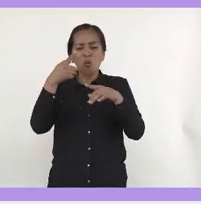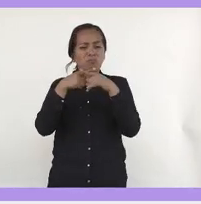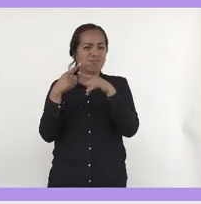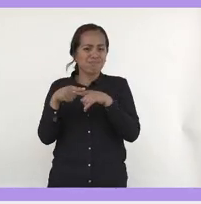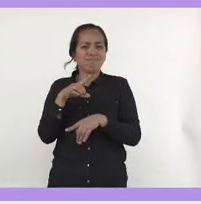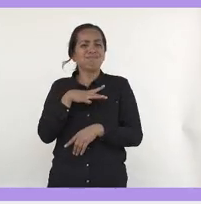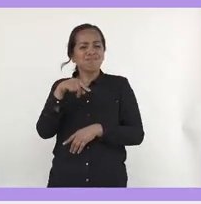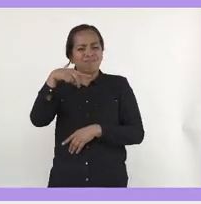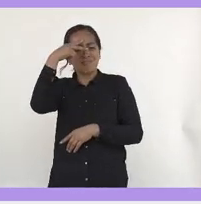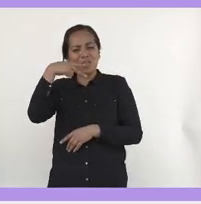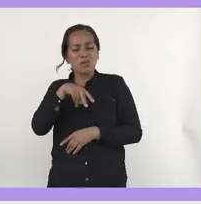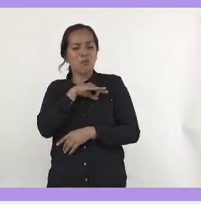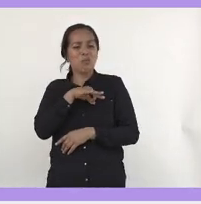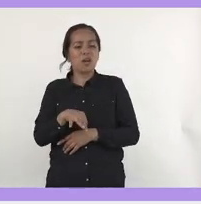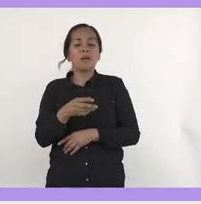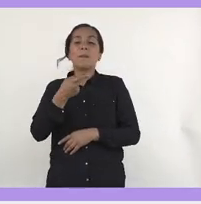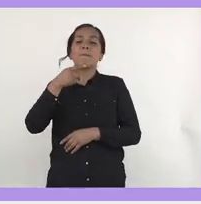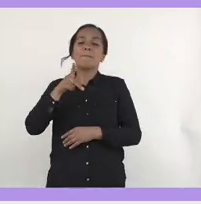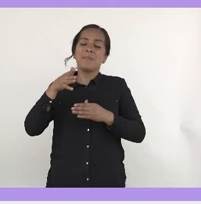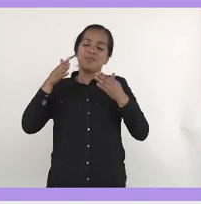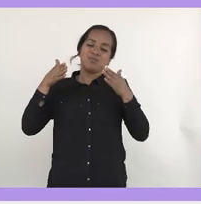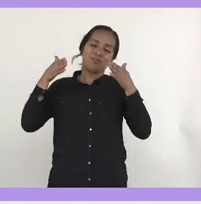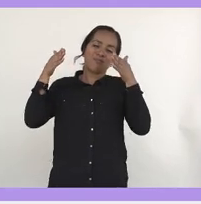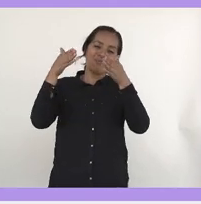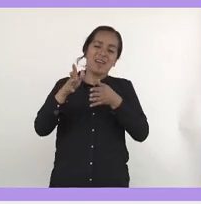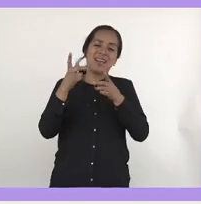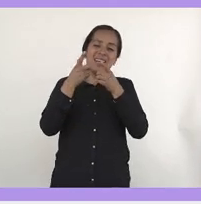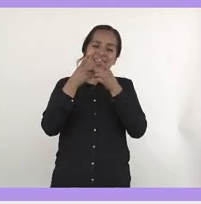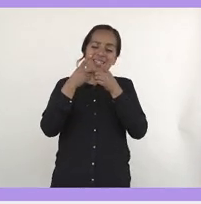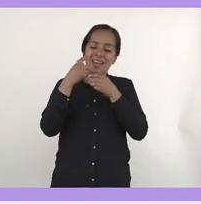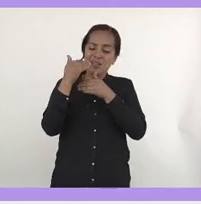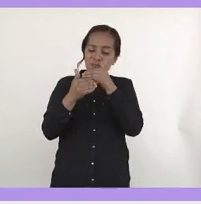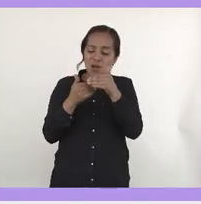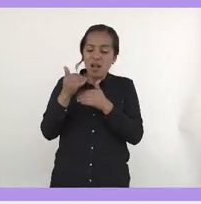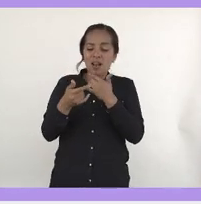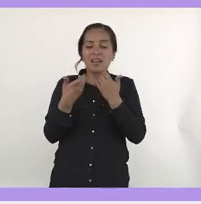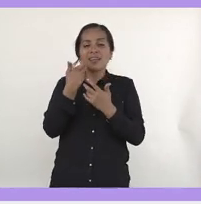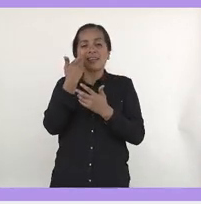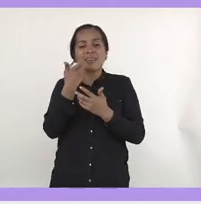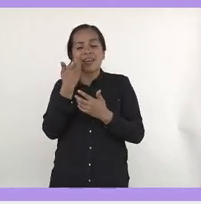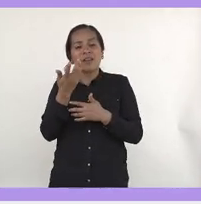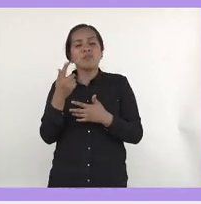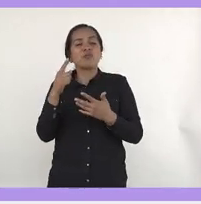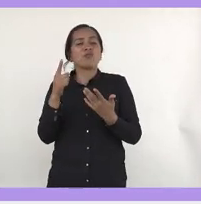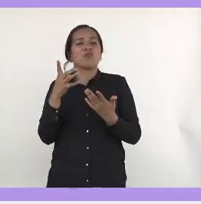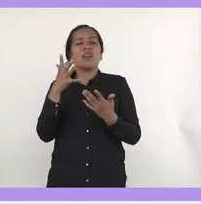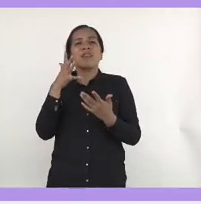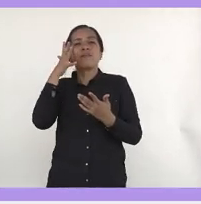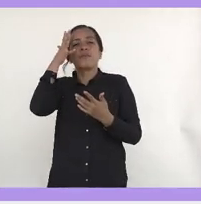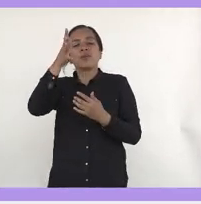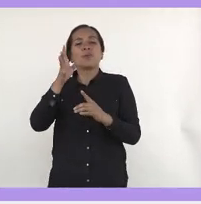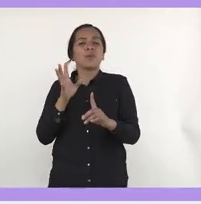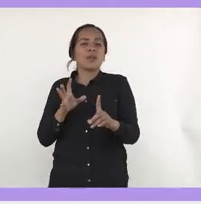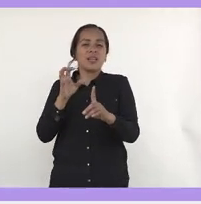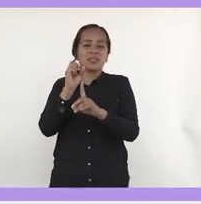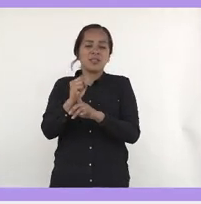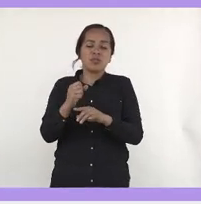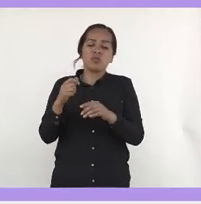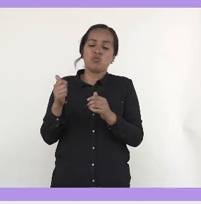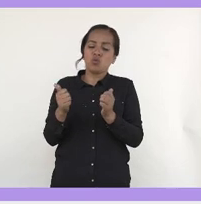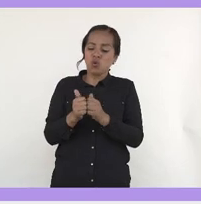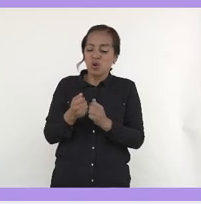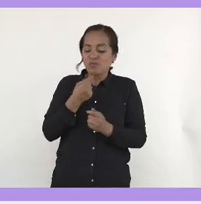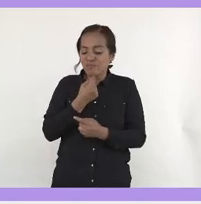No pero creo que más más que nada es enfocarnos justamente en el desarrollo de lo que queremos ser con las generaciones